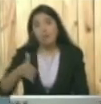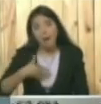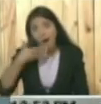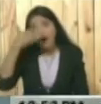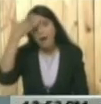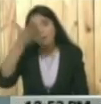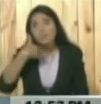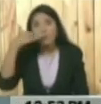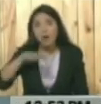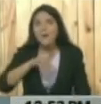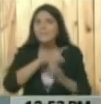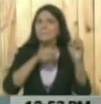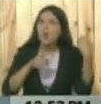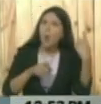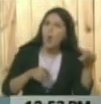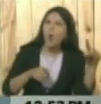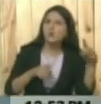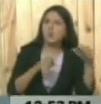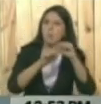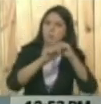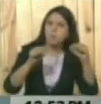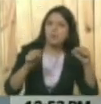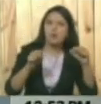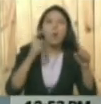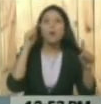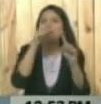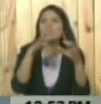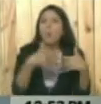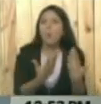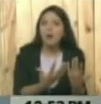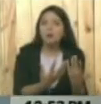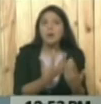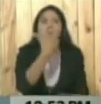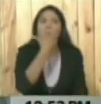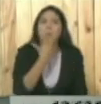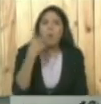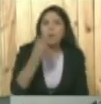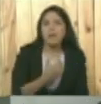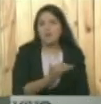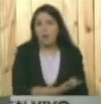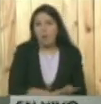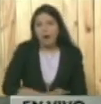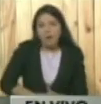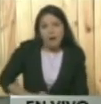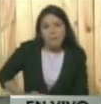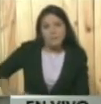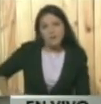Pero otros han sido bombardeados con la miseria, con la desigualdad, con el hambre,